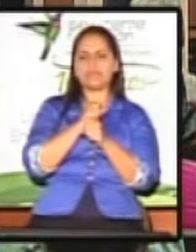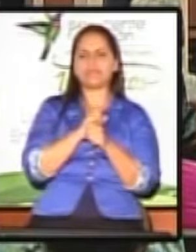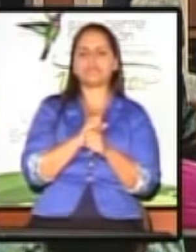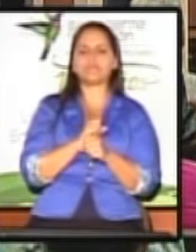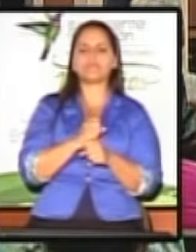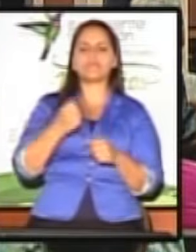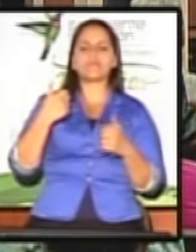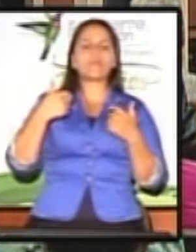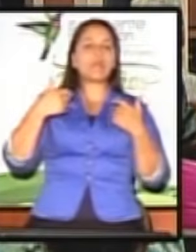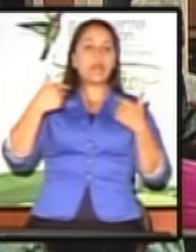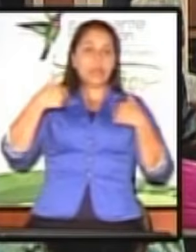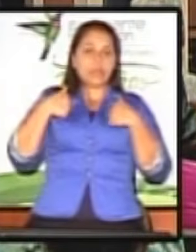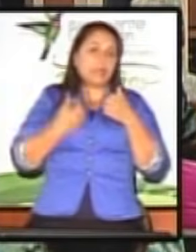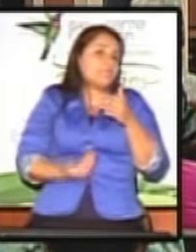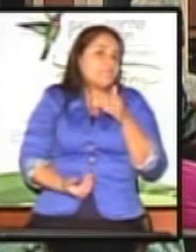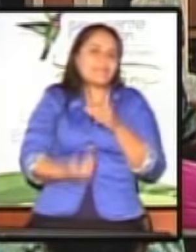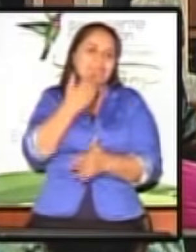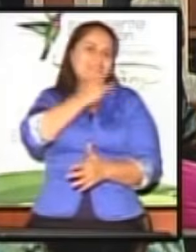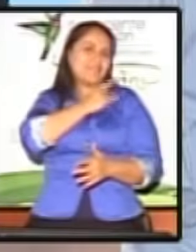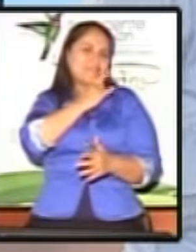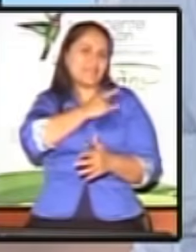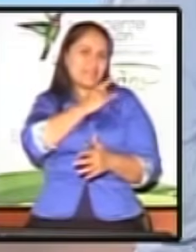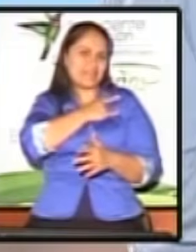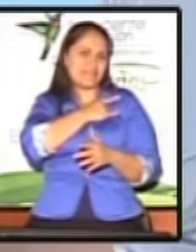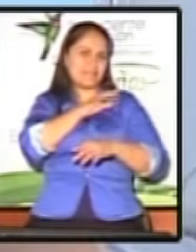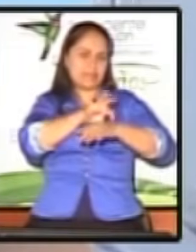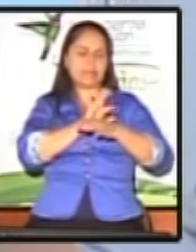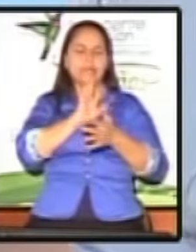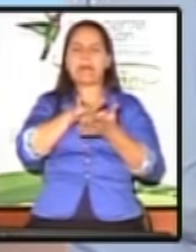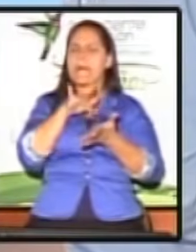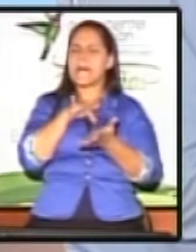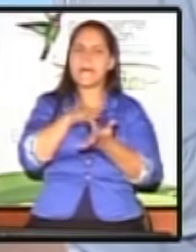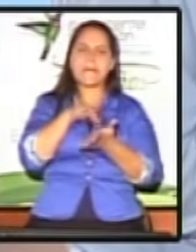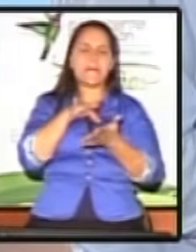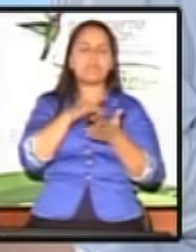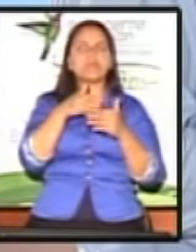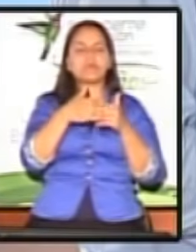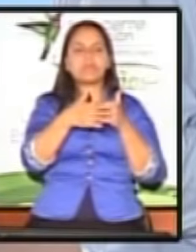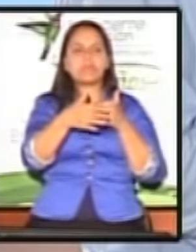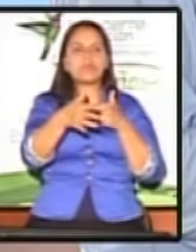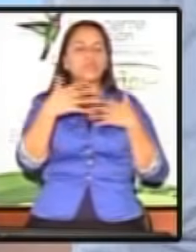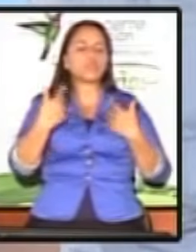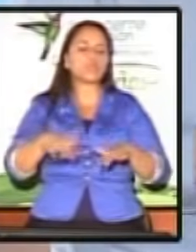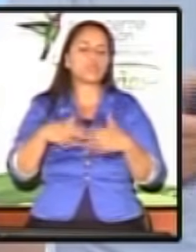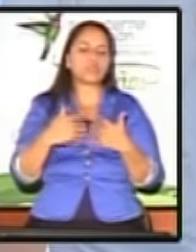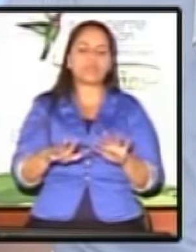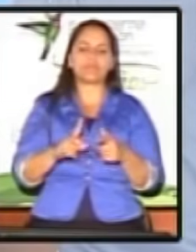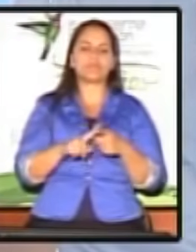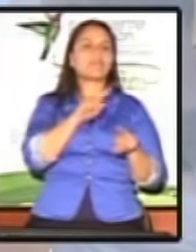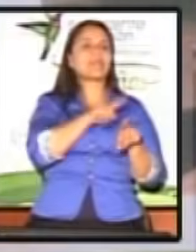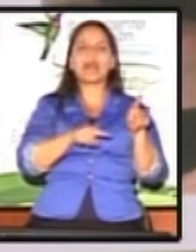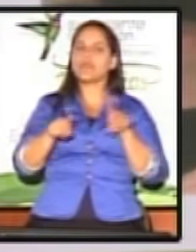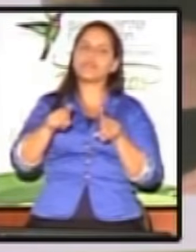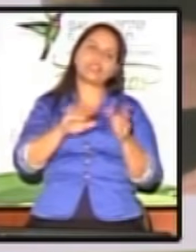en la medicina ya como estudiante y a ejercerla, y muchos pacientes que